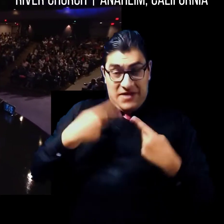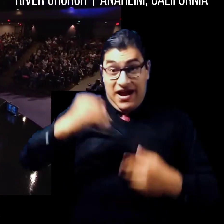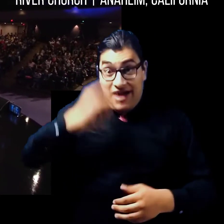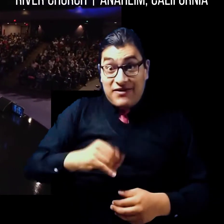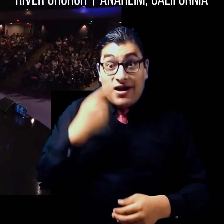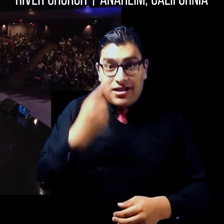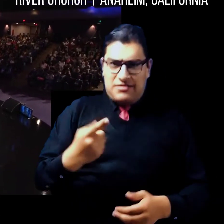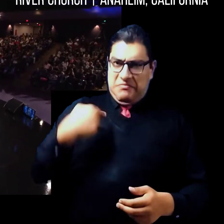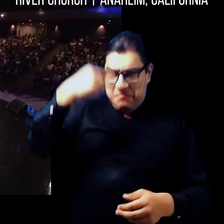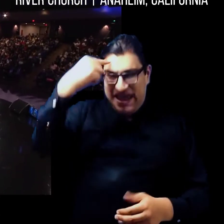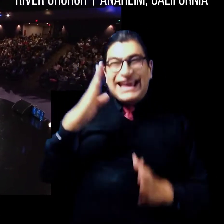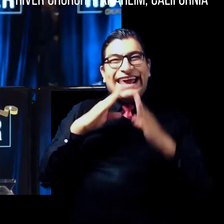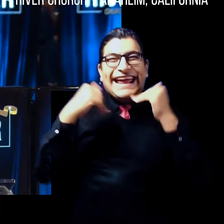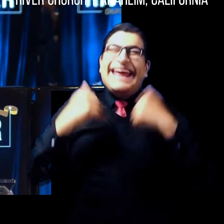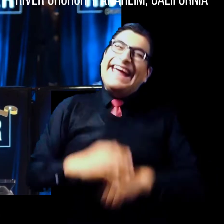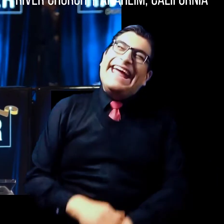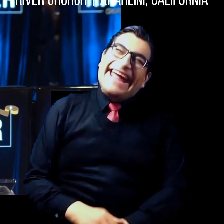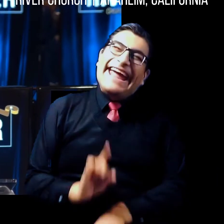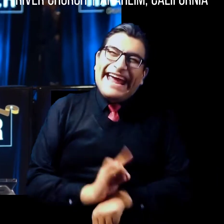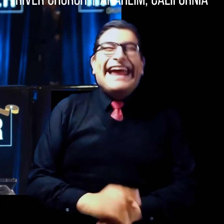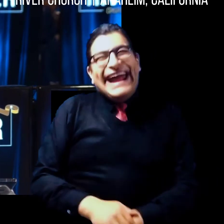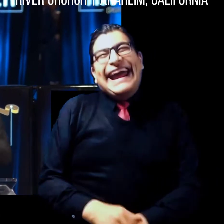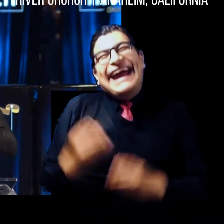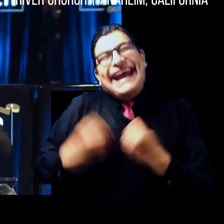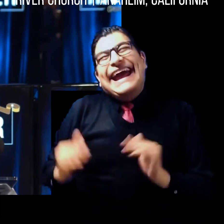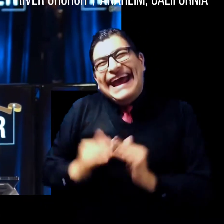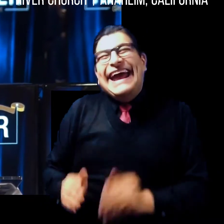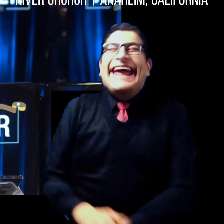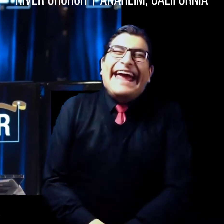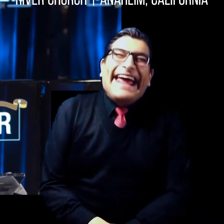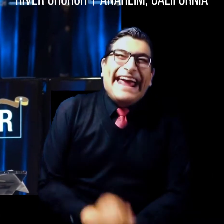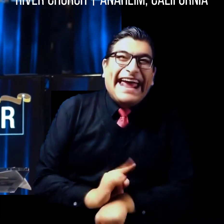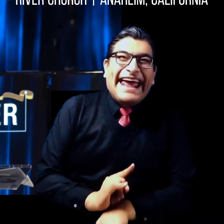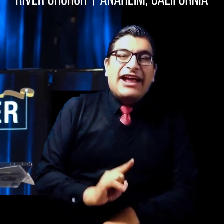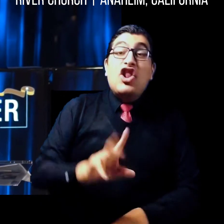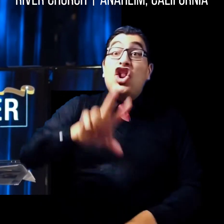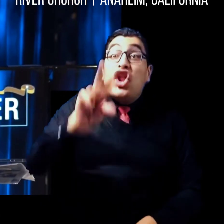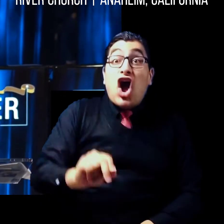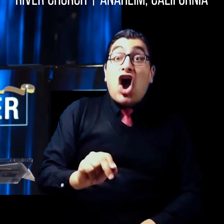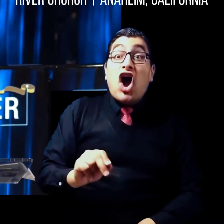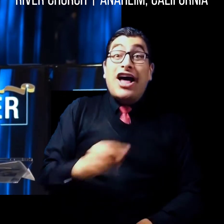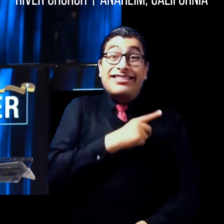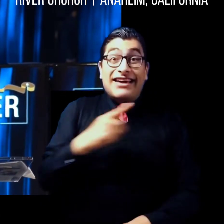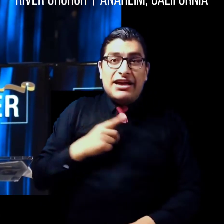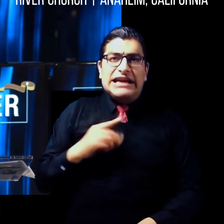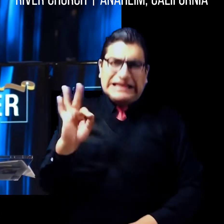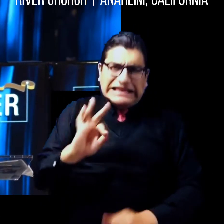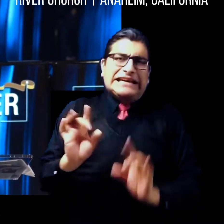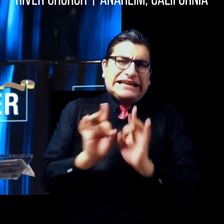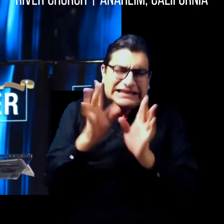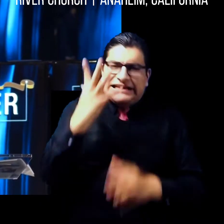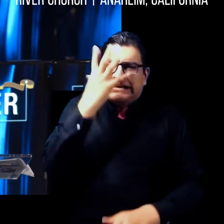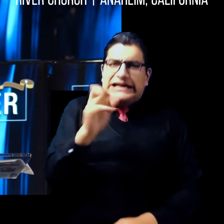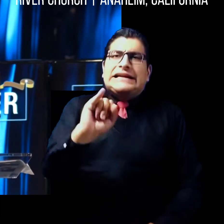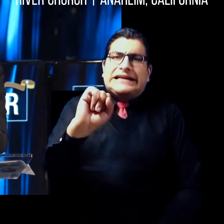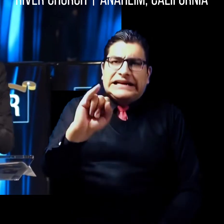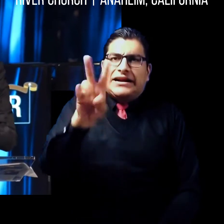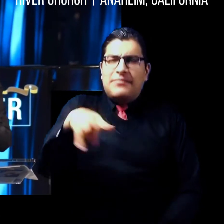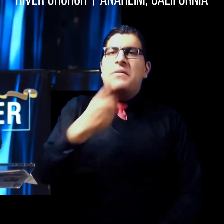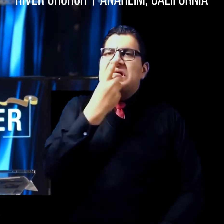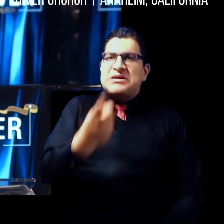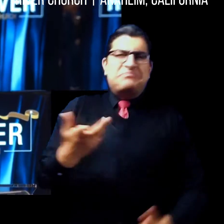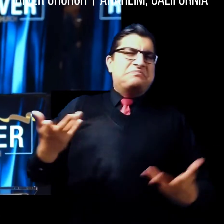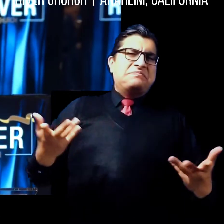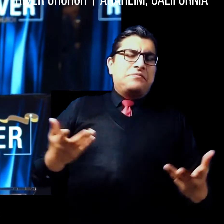como, me estás pidiendo que sonrías así, ay, perdí la casa. No, lo que te estoy diciendo es que a lo mejor te pongas triste, pero que le